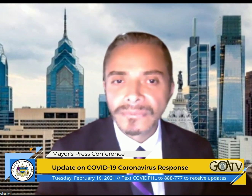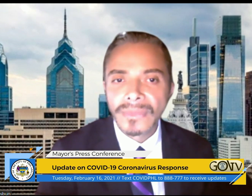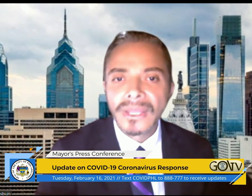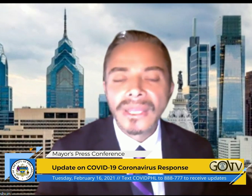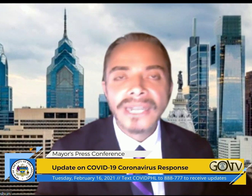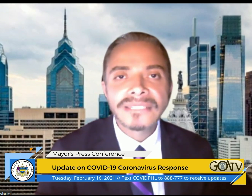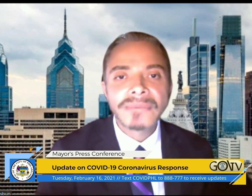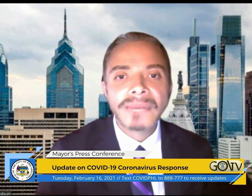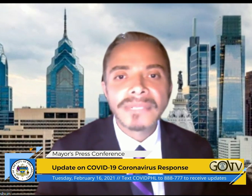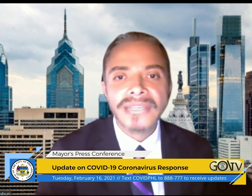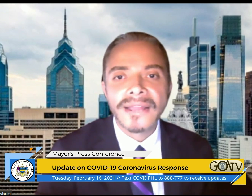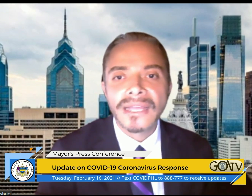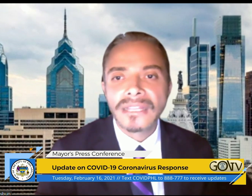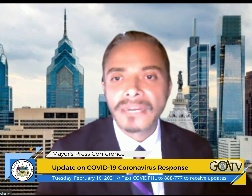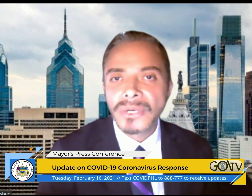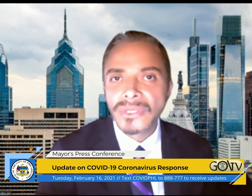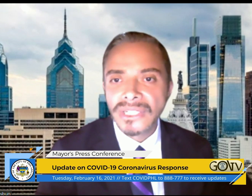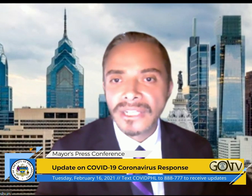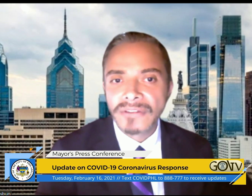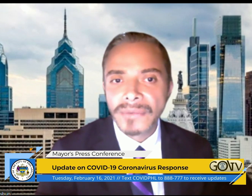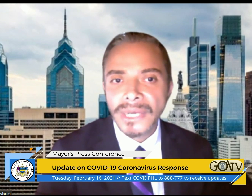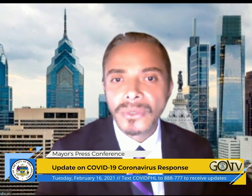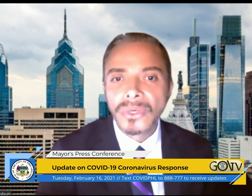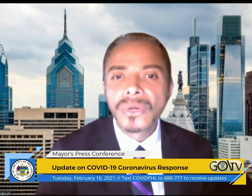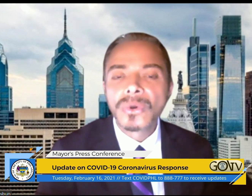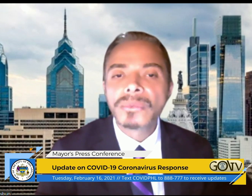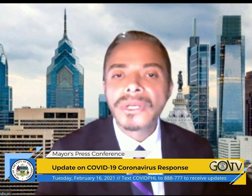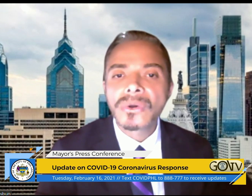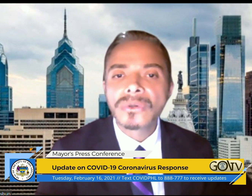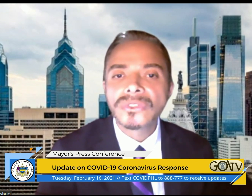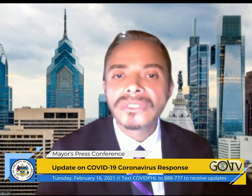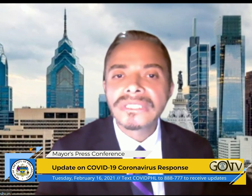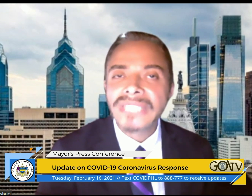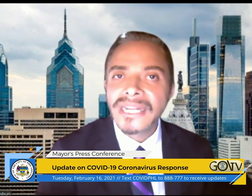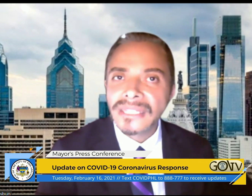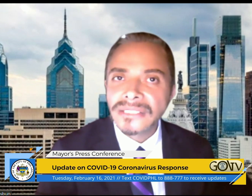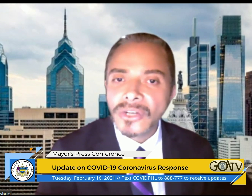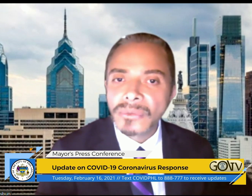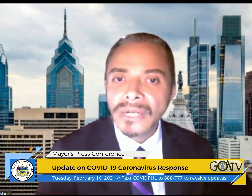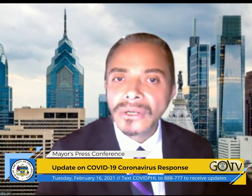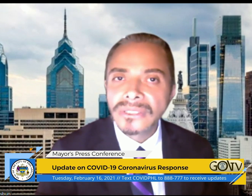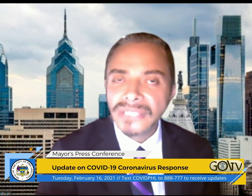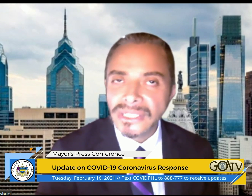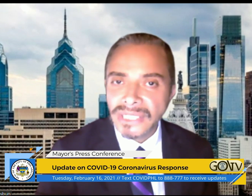datos. La semana pasada, que terminó el 7 de febrero, culminó con